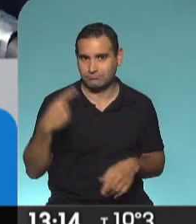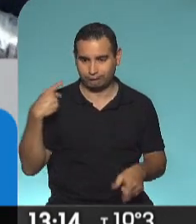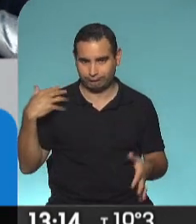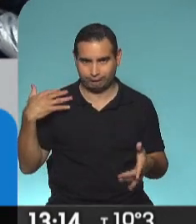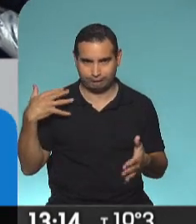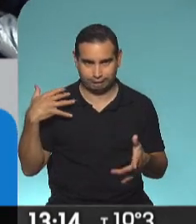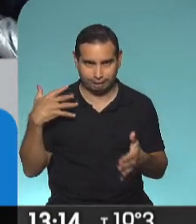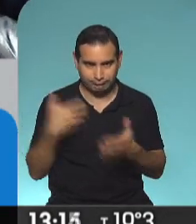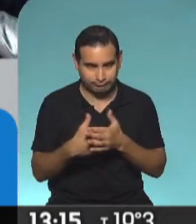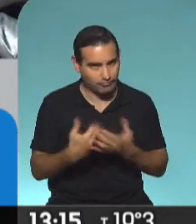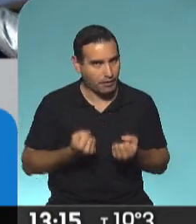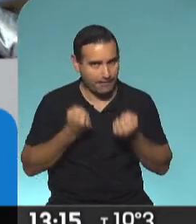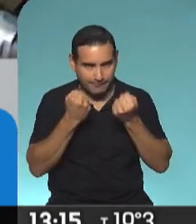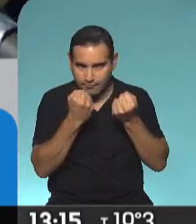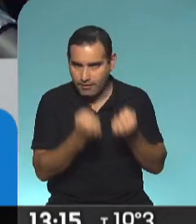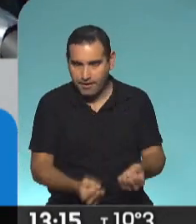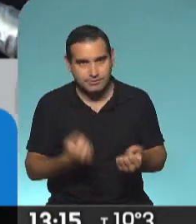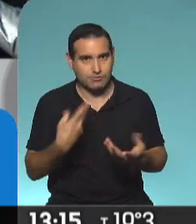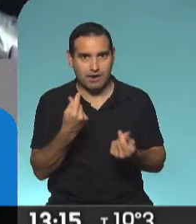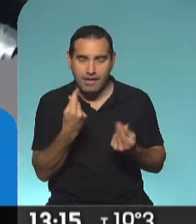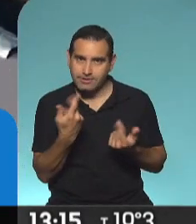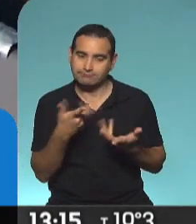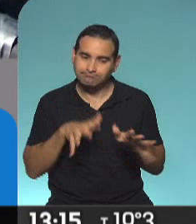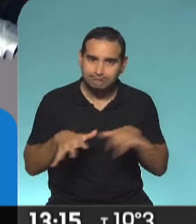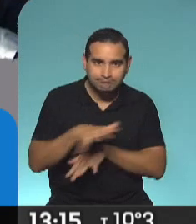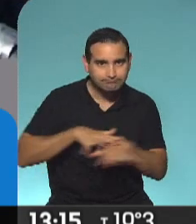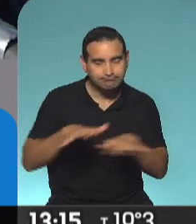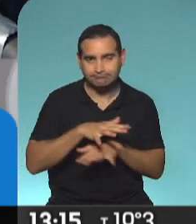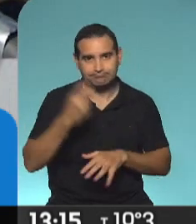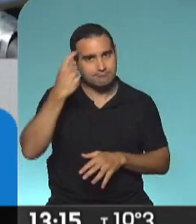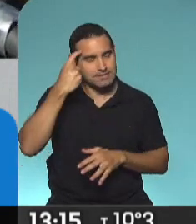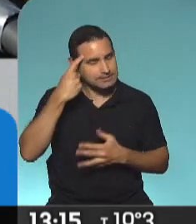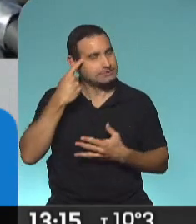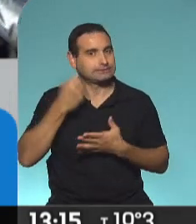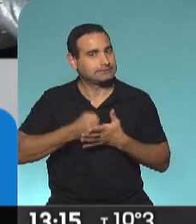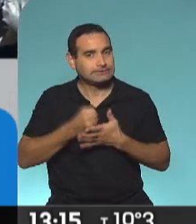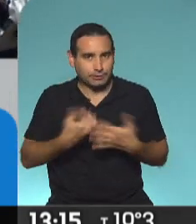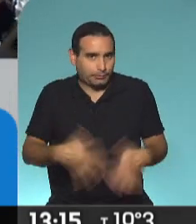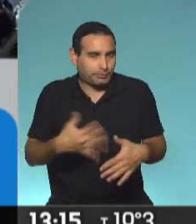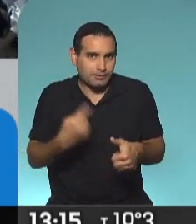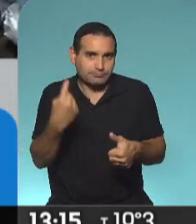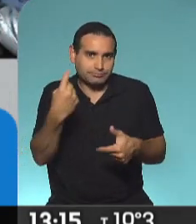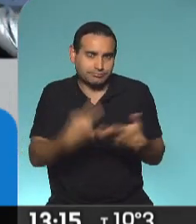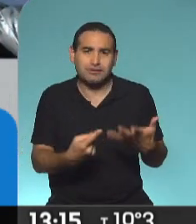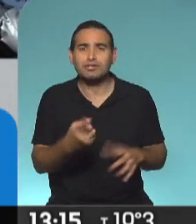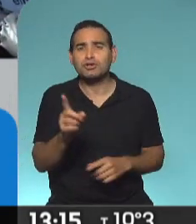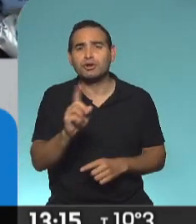tiempo, un esfuerzo físico, un esfuerzo económico, un esfuerzo mental, un esfuerzo de toda la naturaleza. Entonces nadie puede